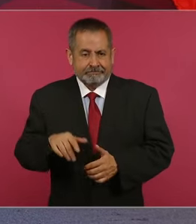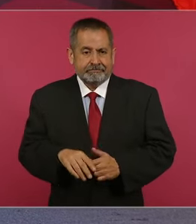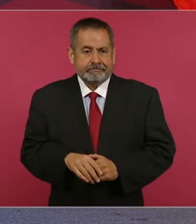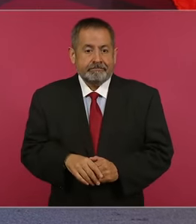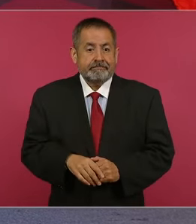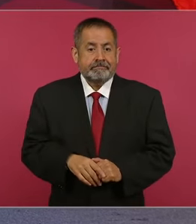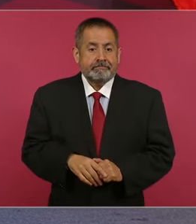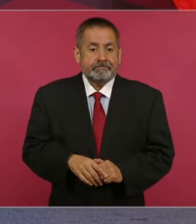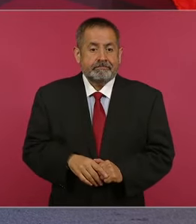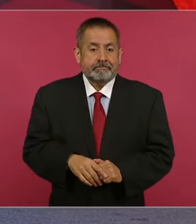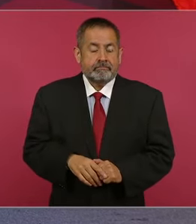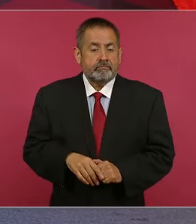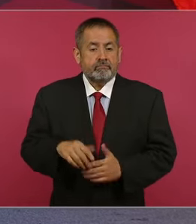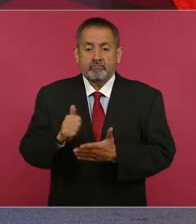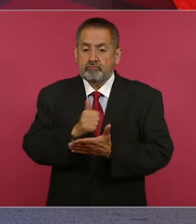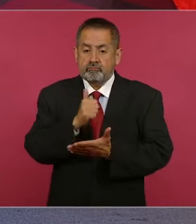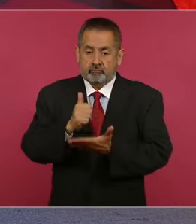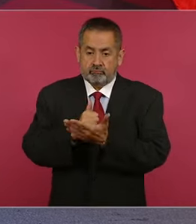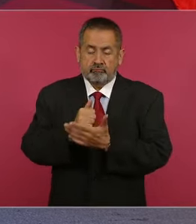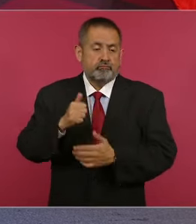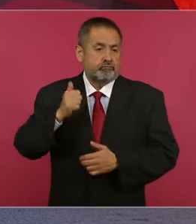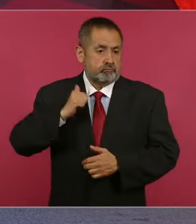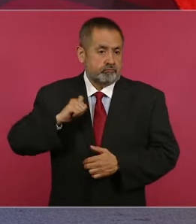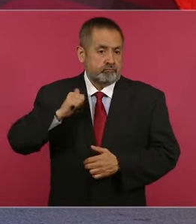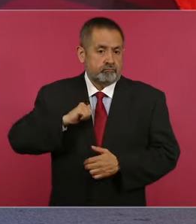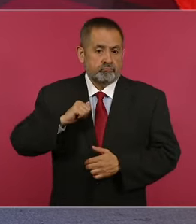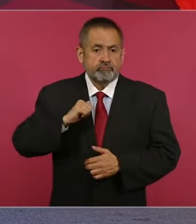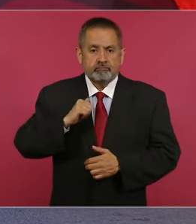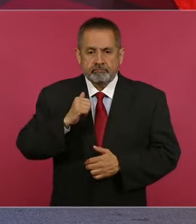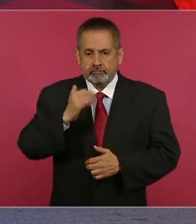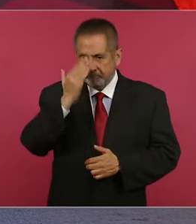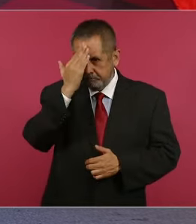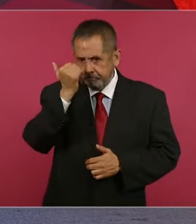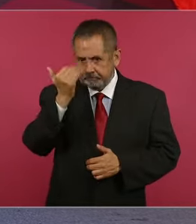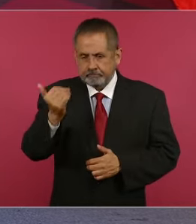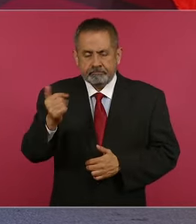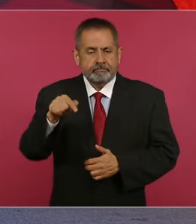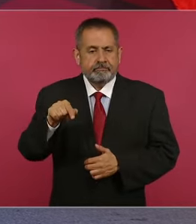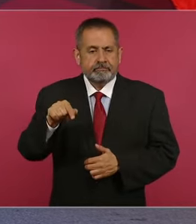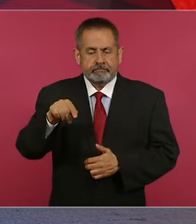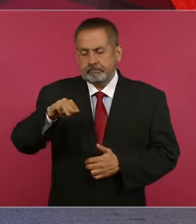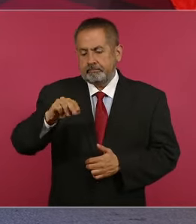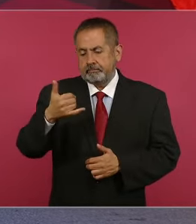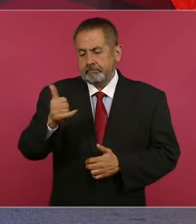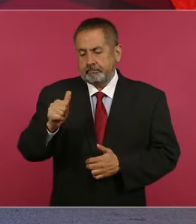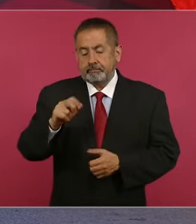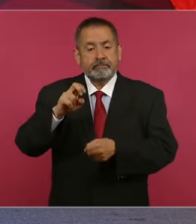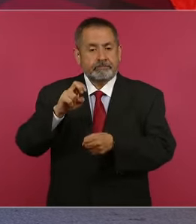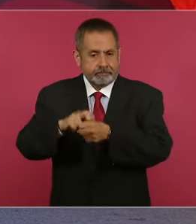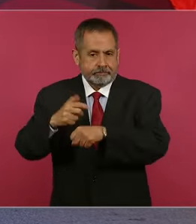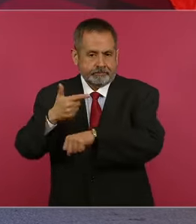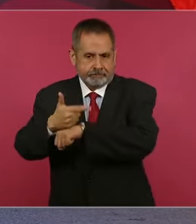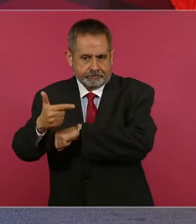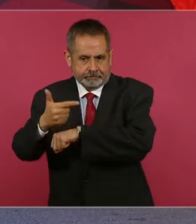que es una ciudad maya de Guatemala. Y en línea